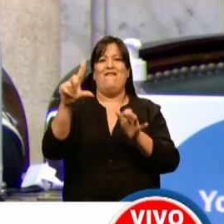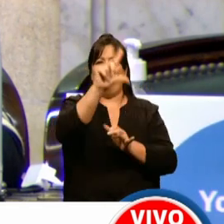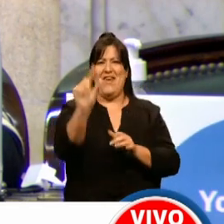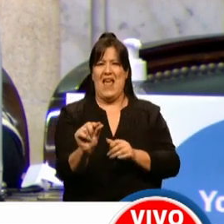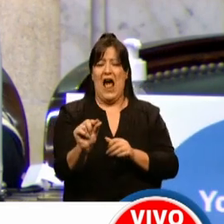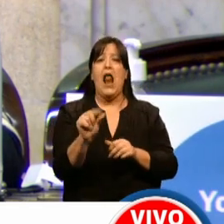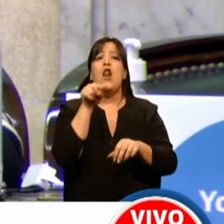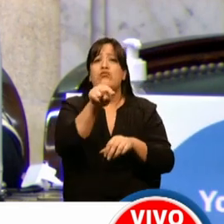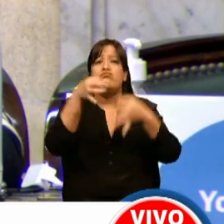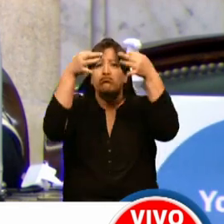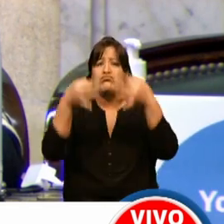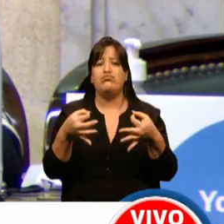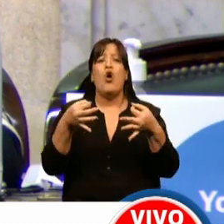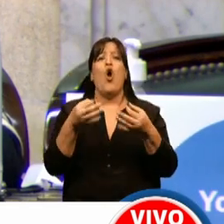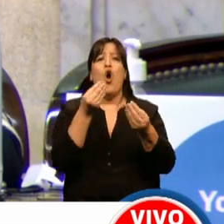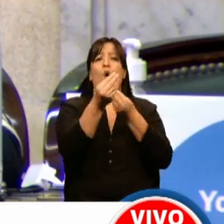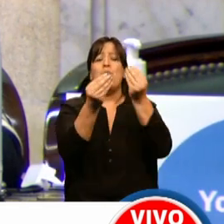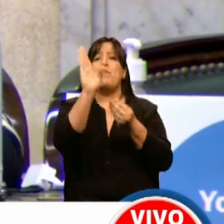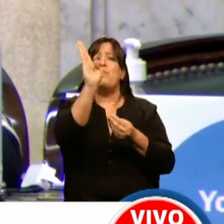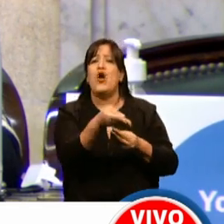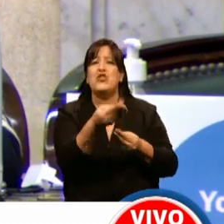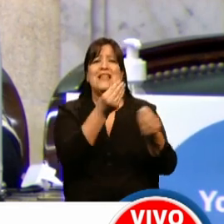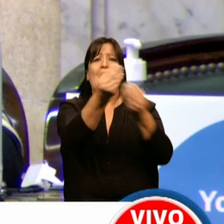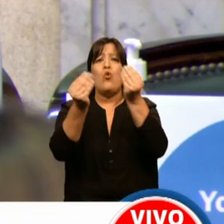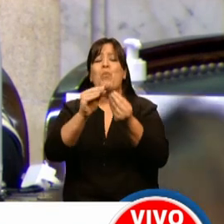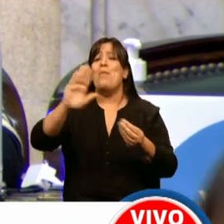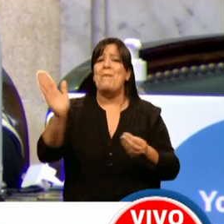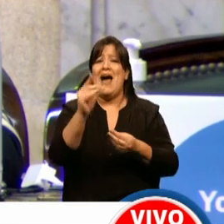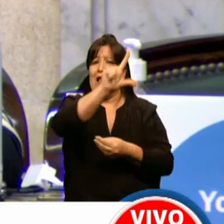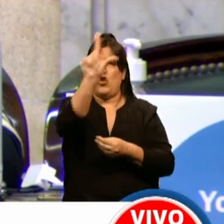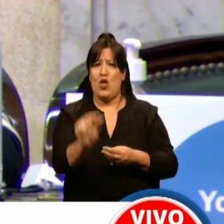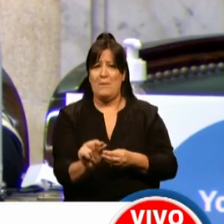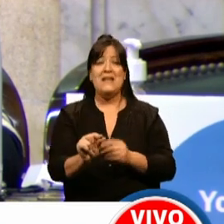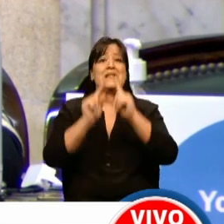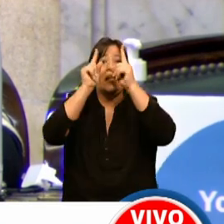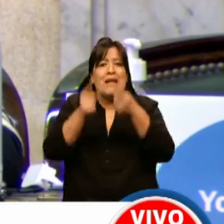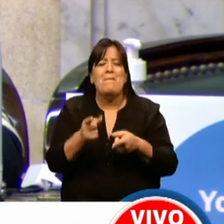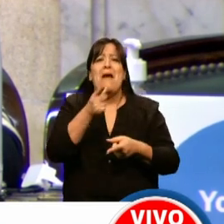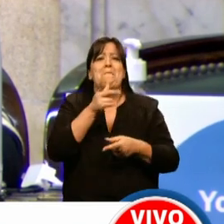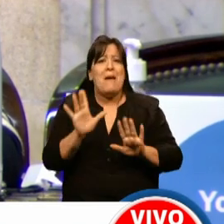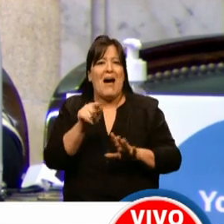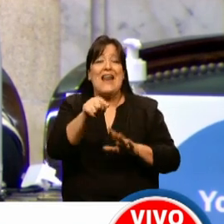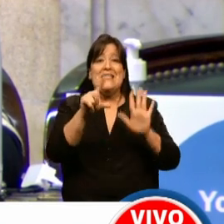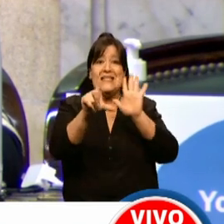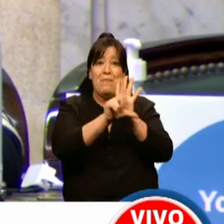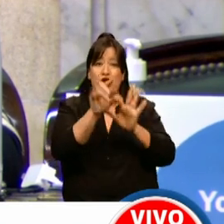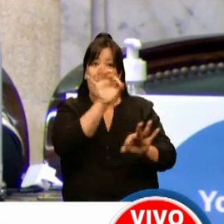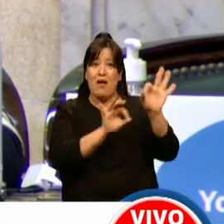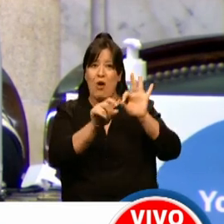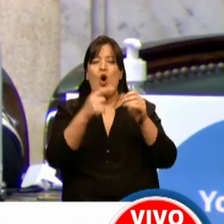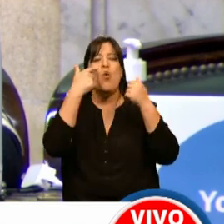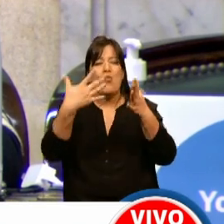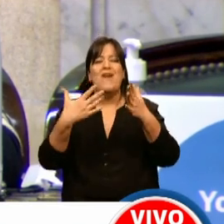determina la proporcional de cupo para todo el país que a su vez también me parece que muestra la construcción